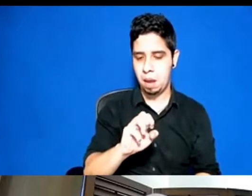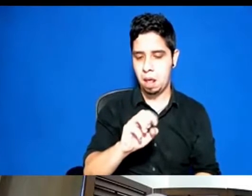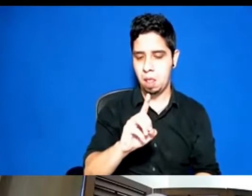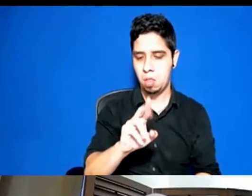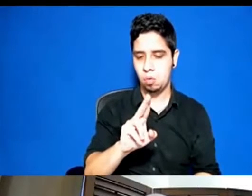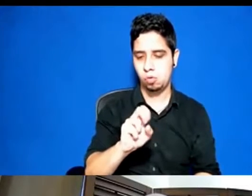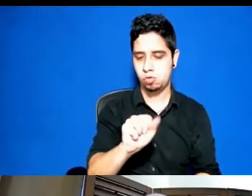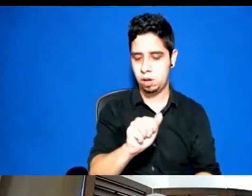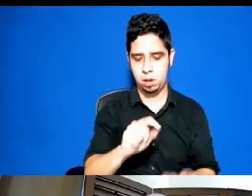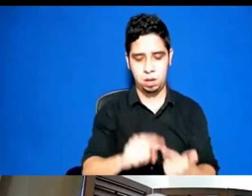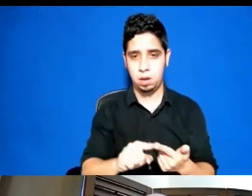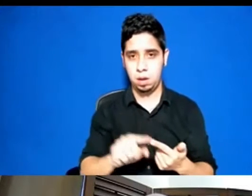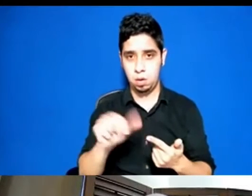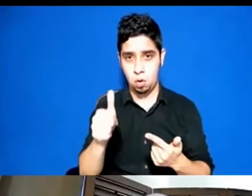24